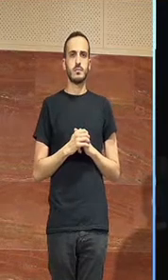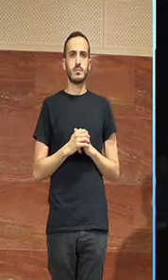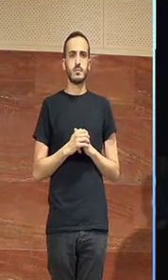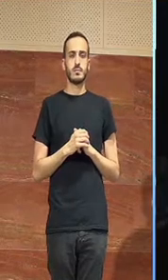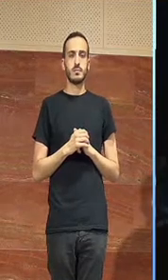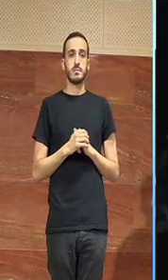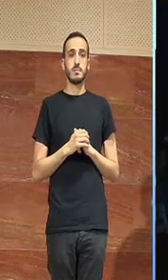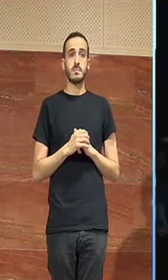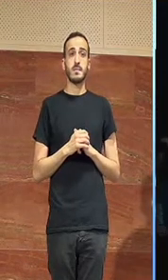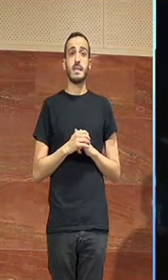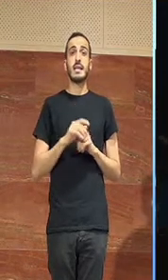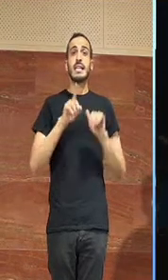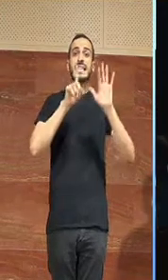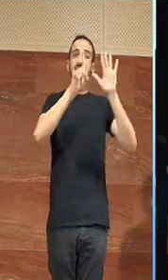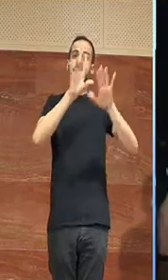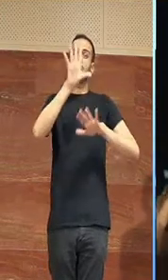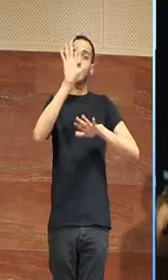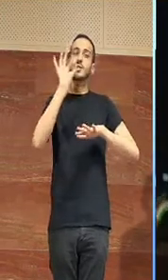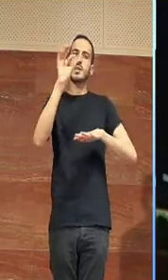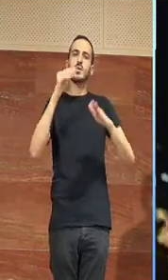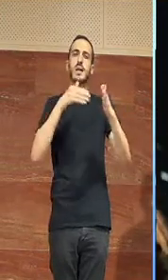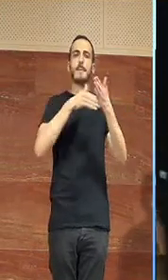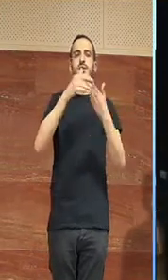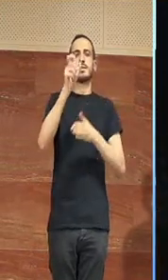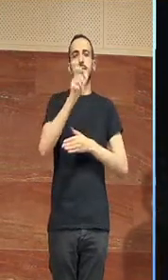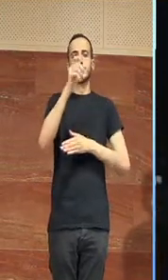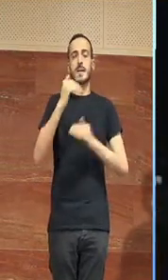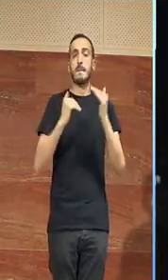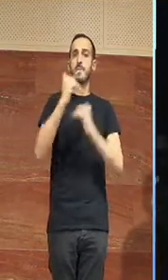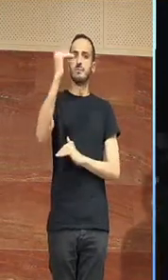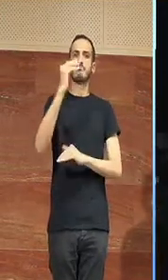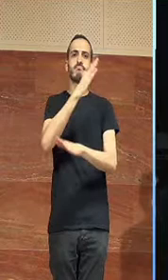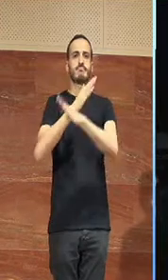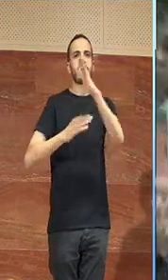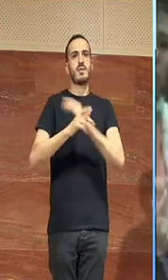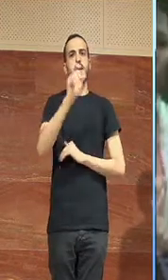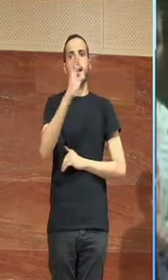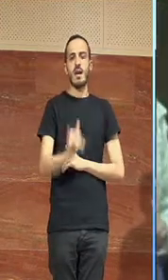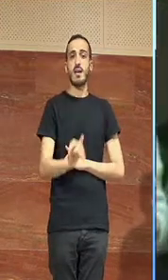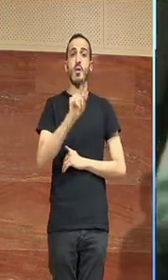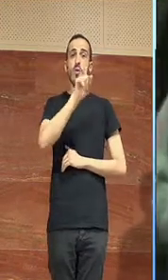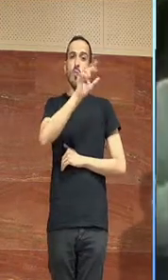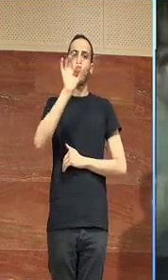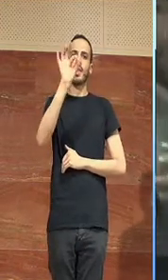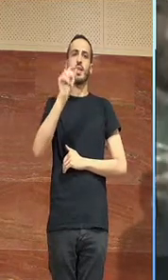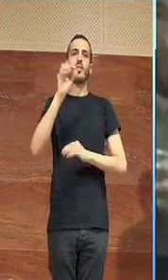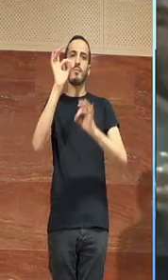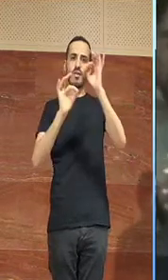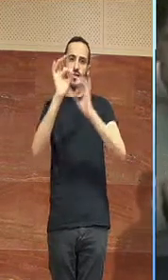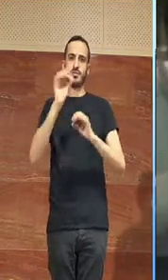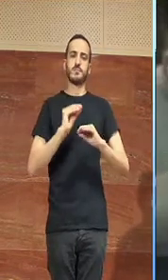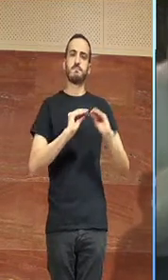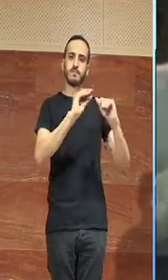Unidas, más de 650 millones de personas en el mundo tienen discapacidad, un 10% de la población. De